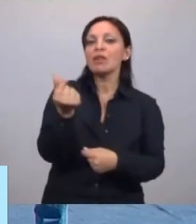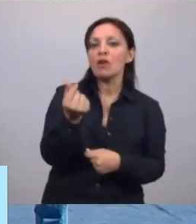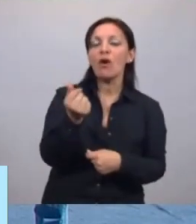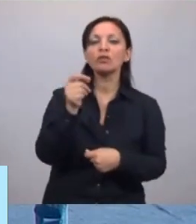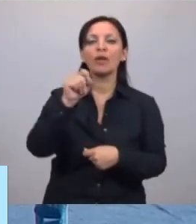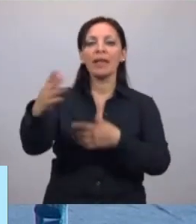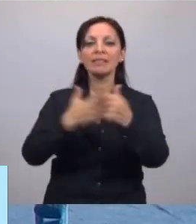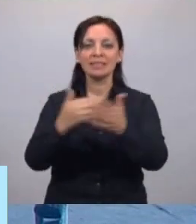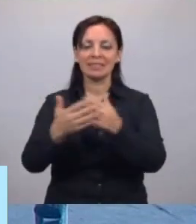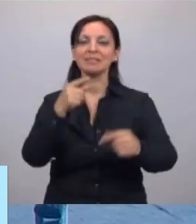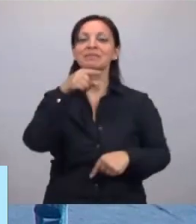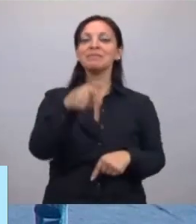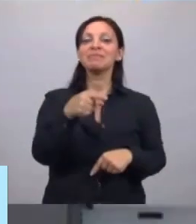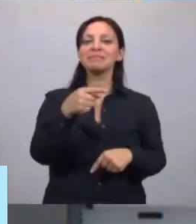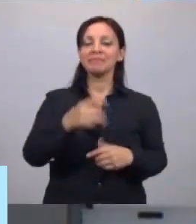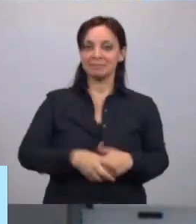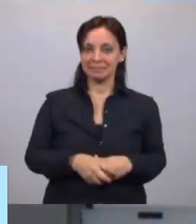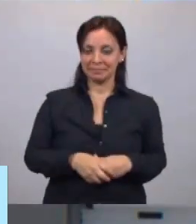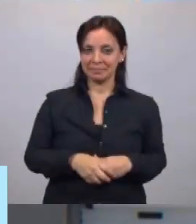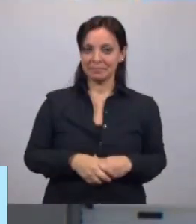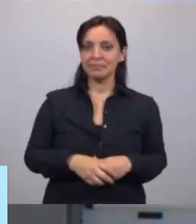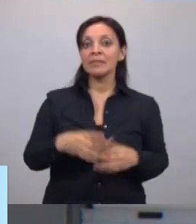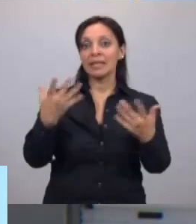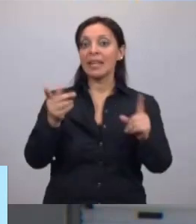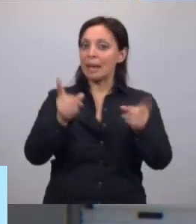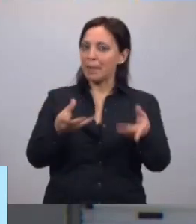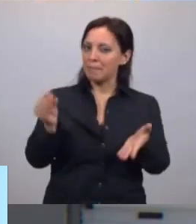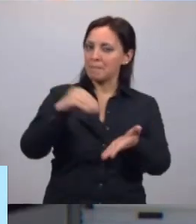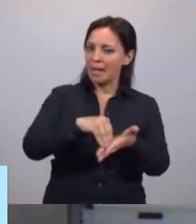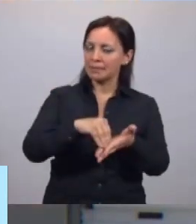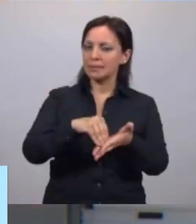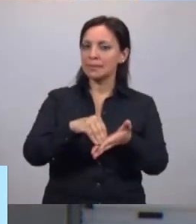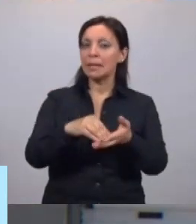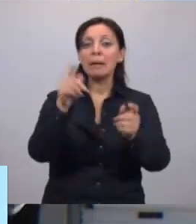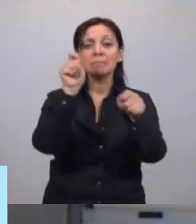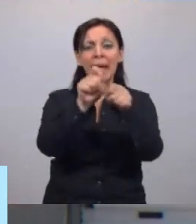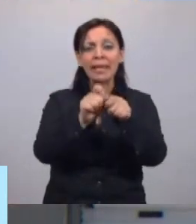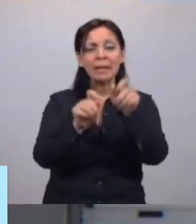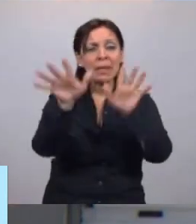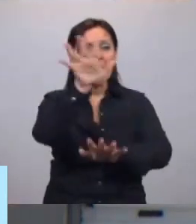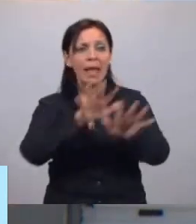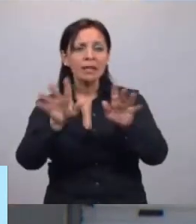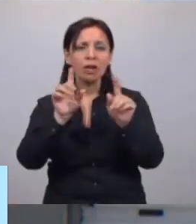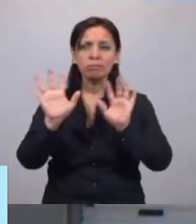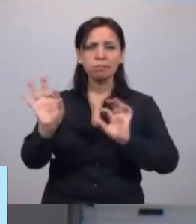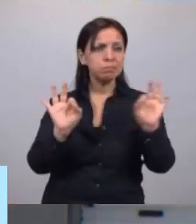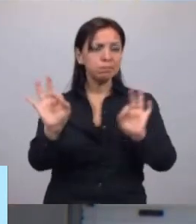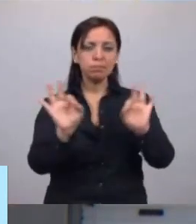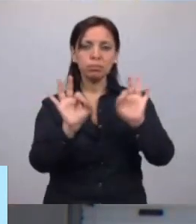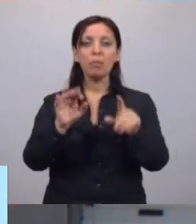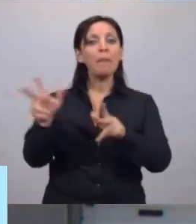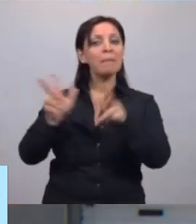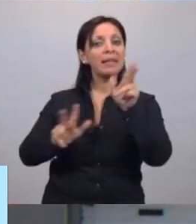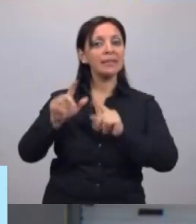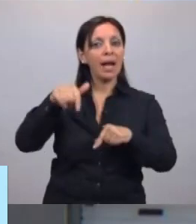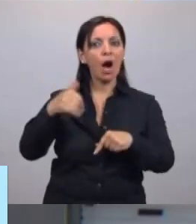de la construcción por supuesto y le agrego el mantenimiento el sostenimiento me decías que ahora se